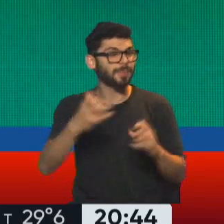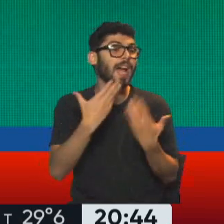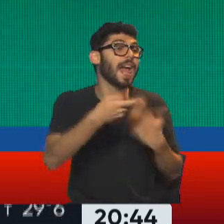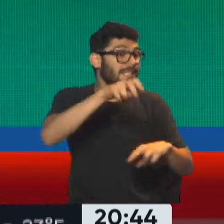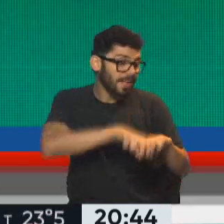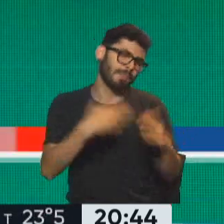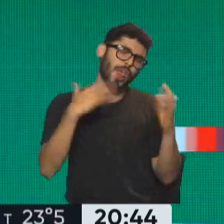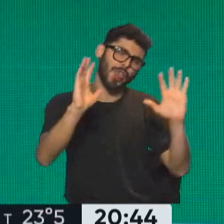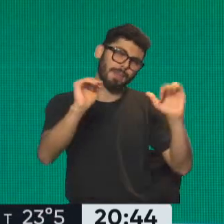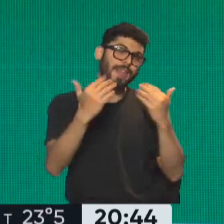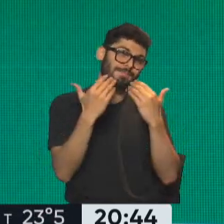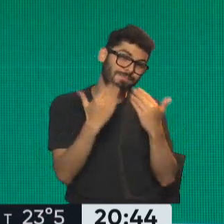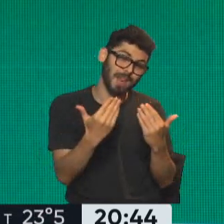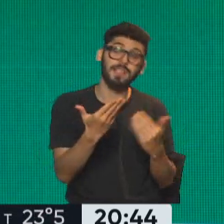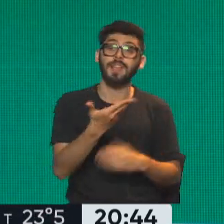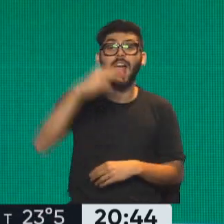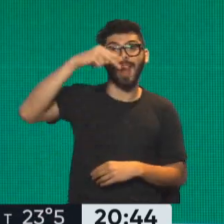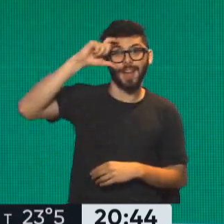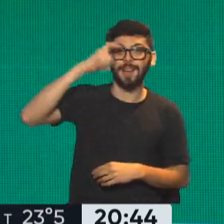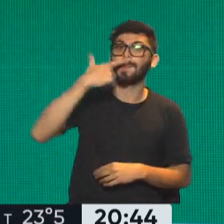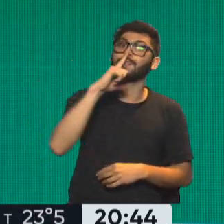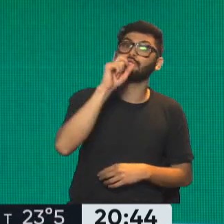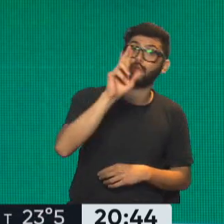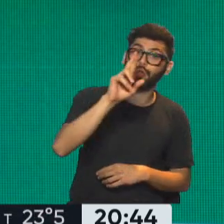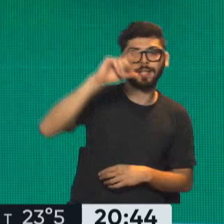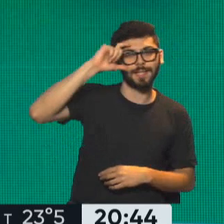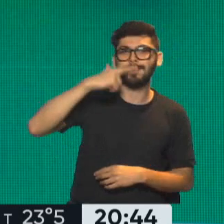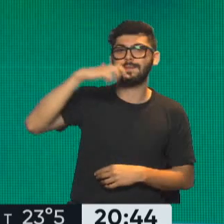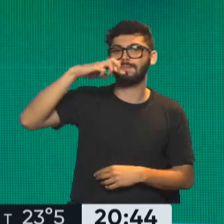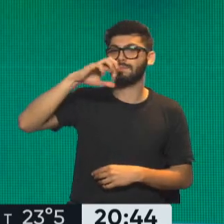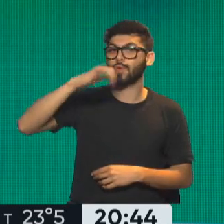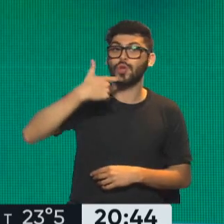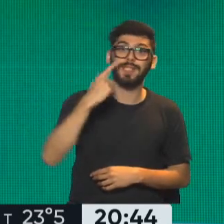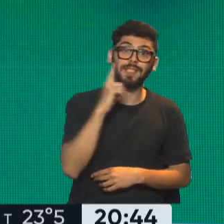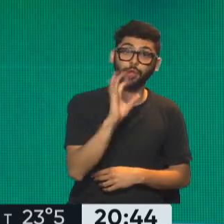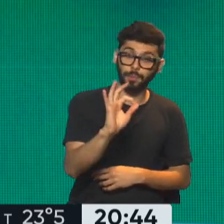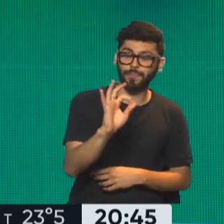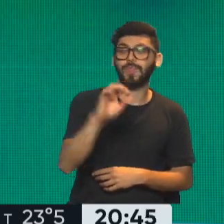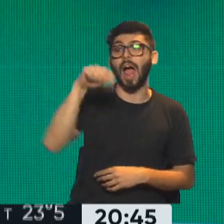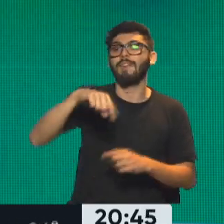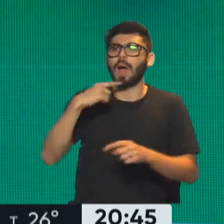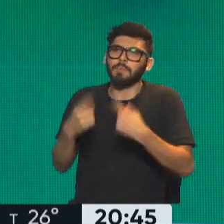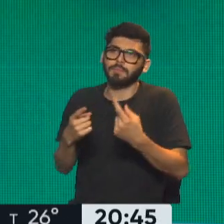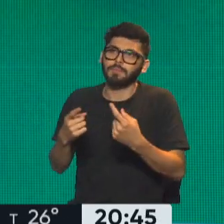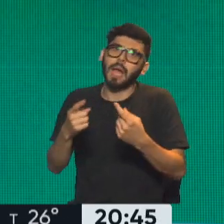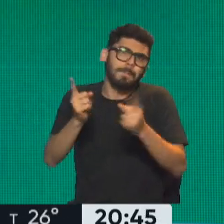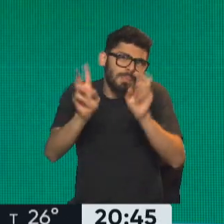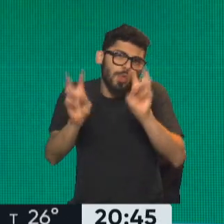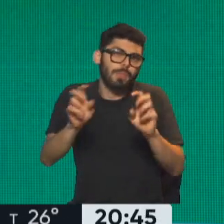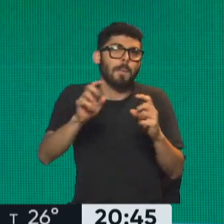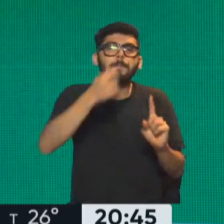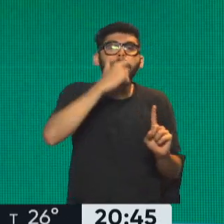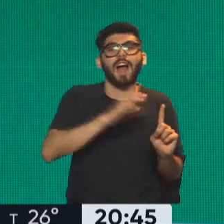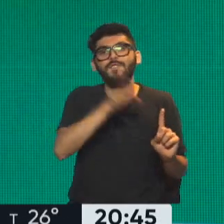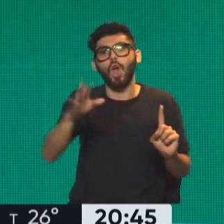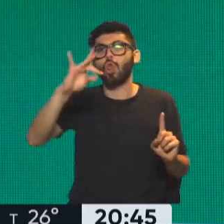Lo despedimos a Néstor Espósito y vamos, en realidad seguimos dentro de lo que fue la llegada de Mauricio Macri a Dolores y en este caso